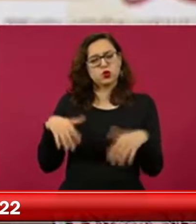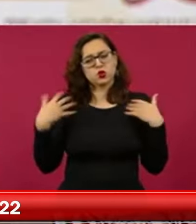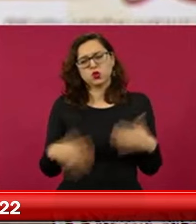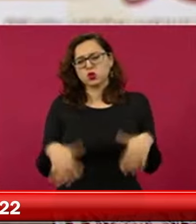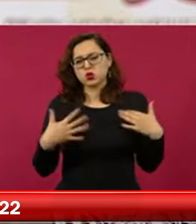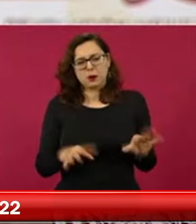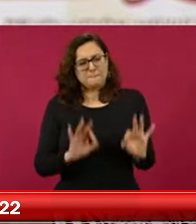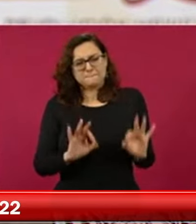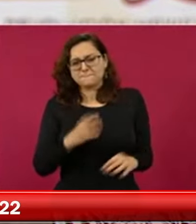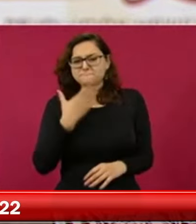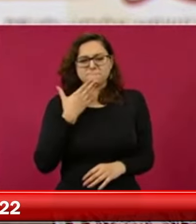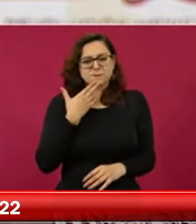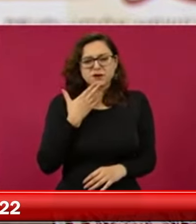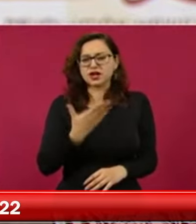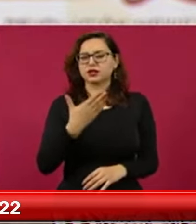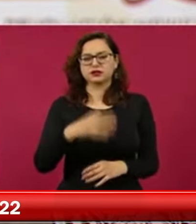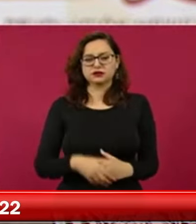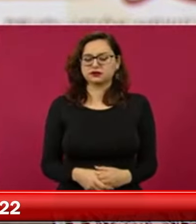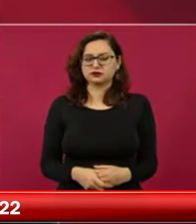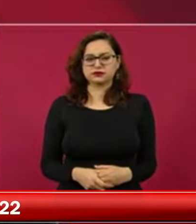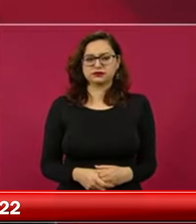excepcionales. Es un